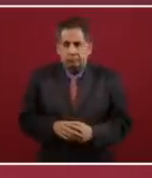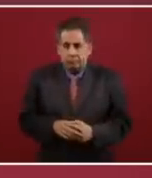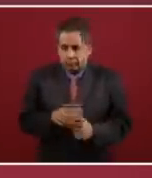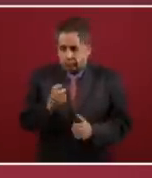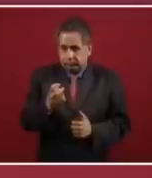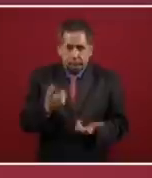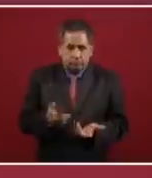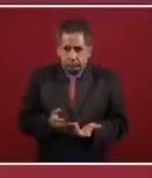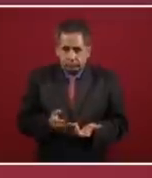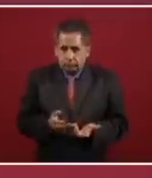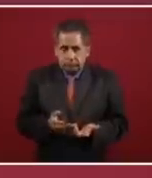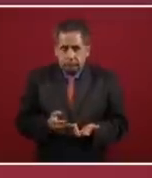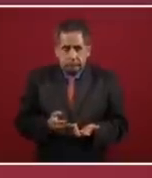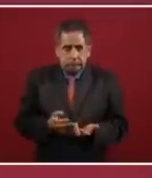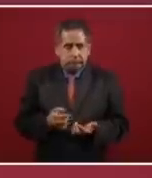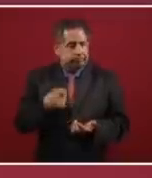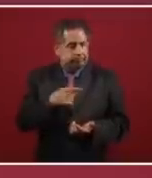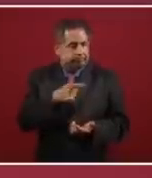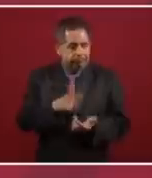Entonces, por eso